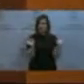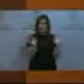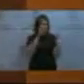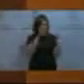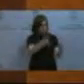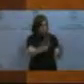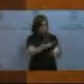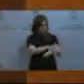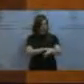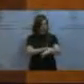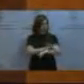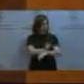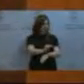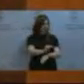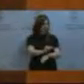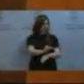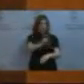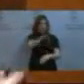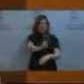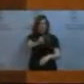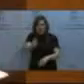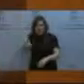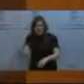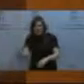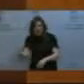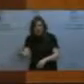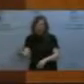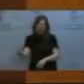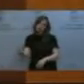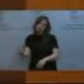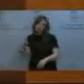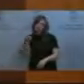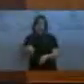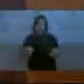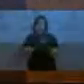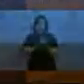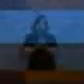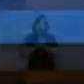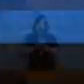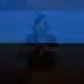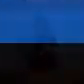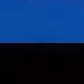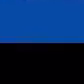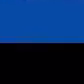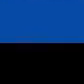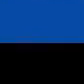su Gobierno vale todo, incluso seguir de consejera. Gracias, presidente.